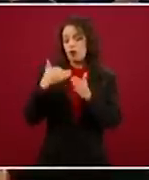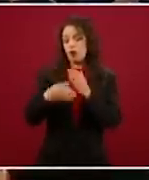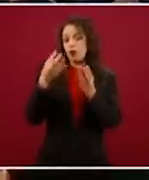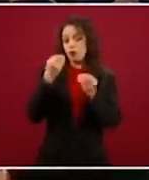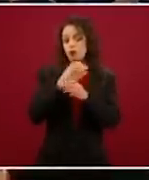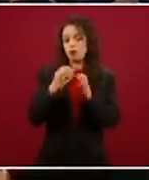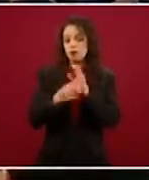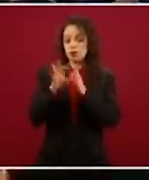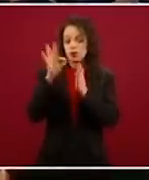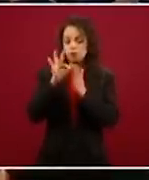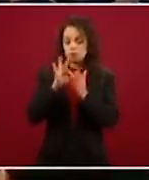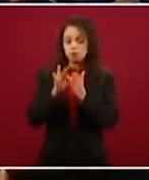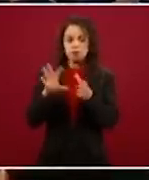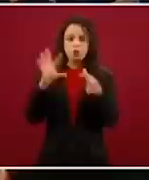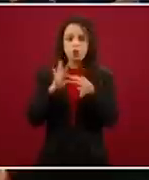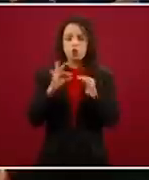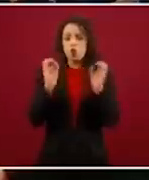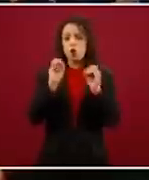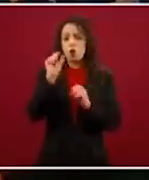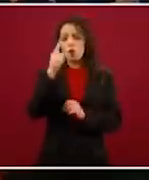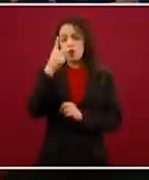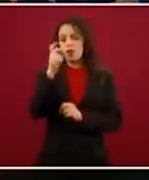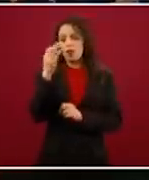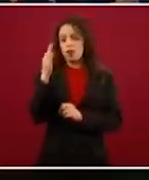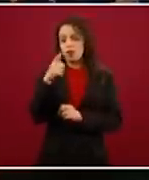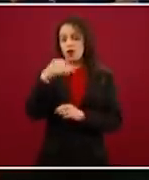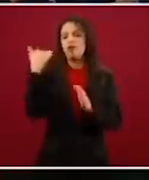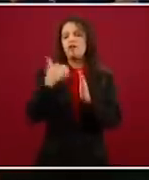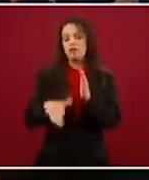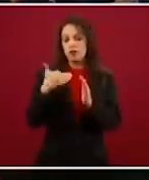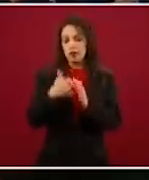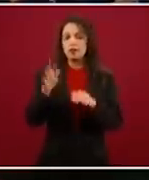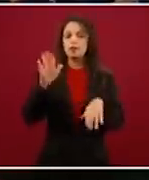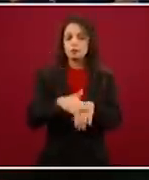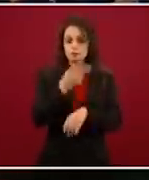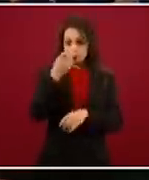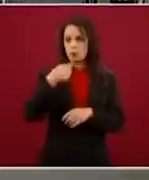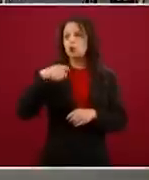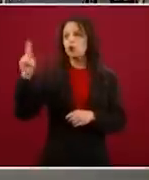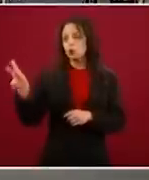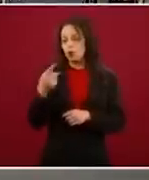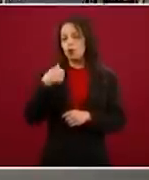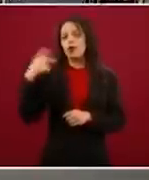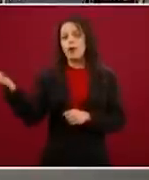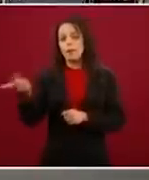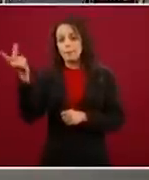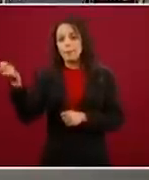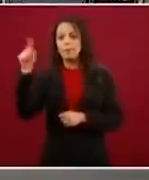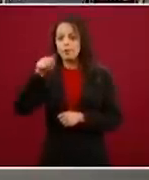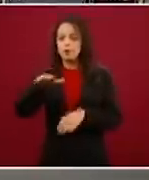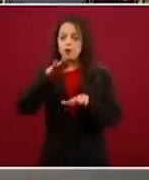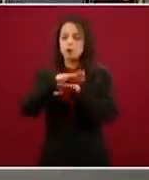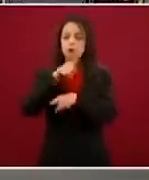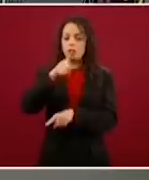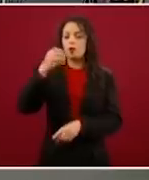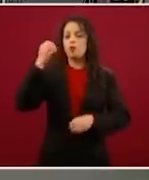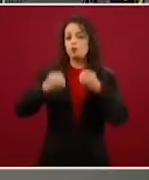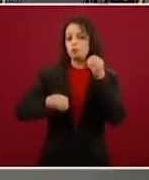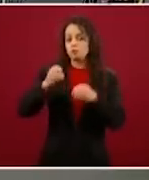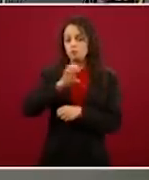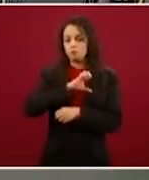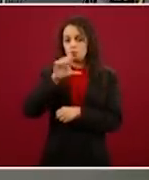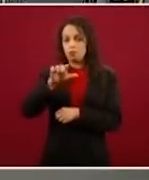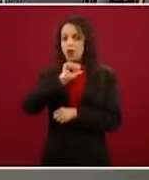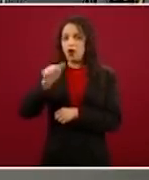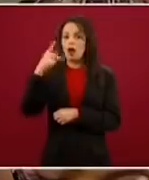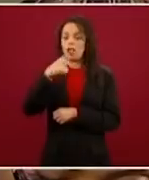21 de febrero, para preguntarle a usted nuevamente. Usted lo consideró el tema de la Fiscalía Especializada de Feminicidio. Yo